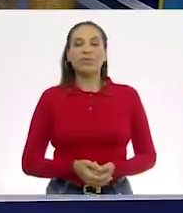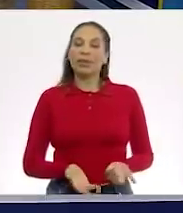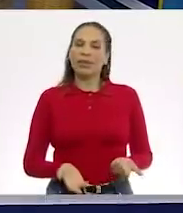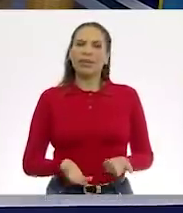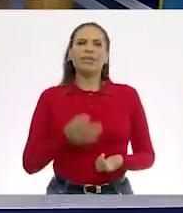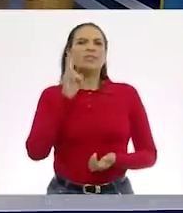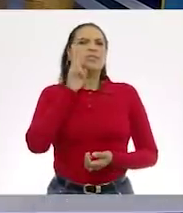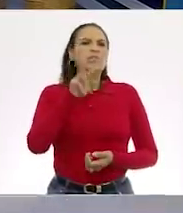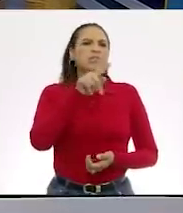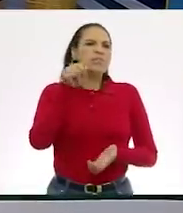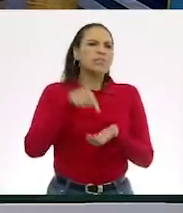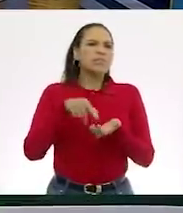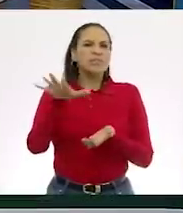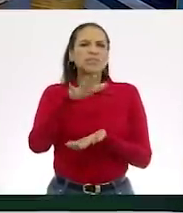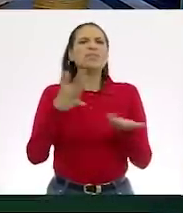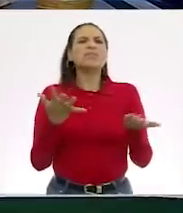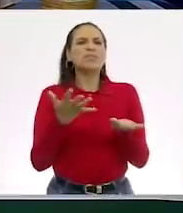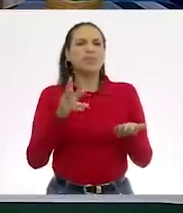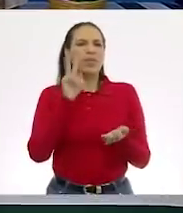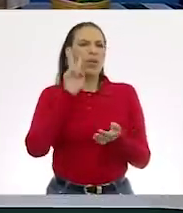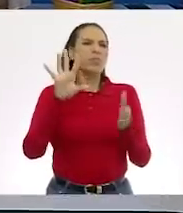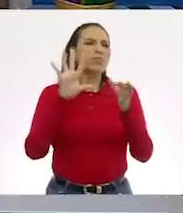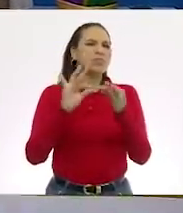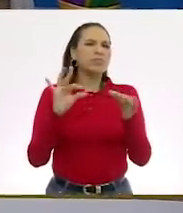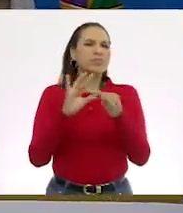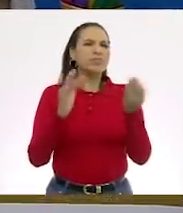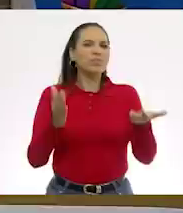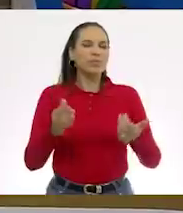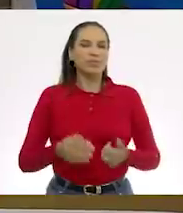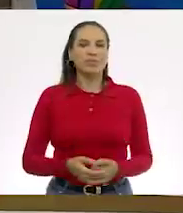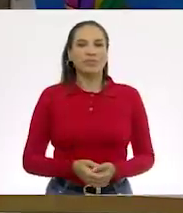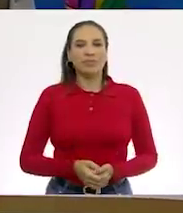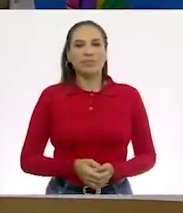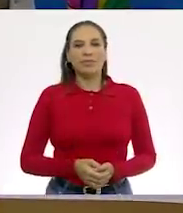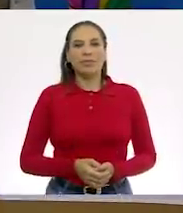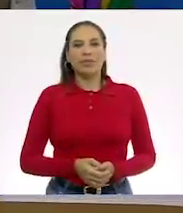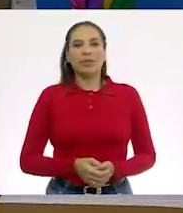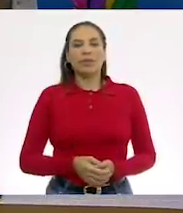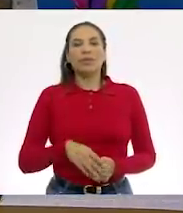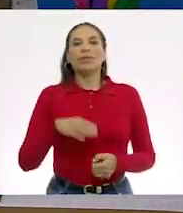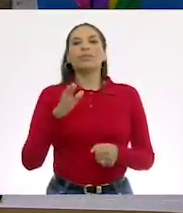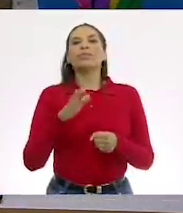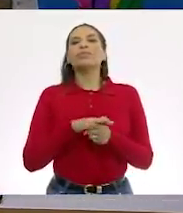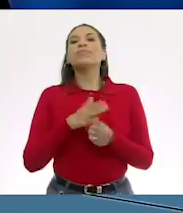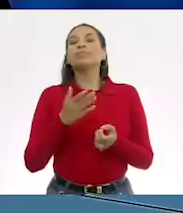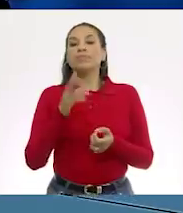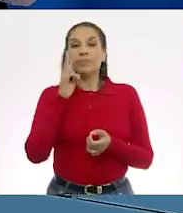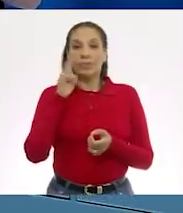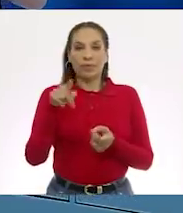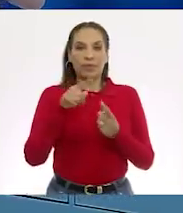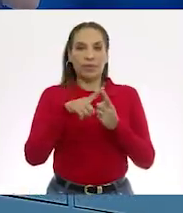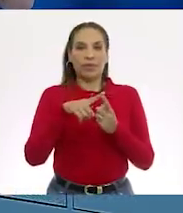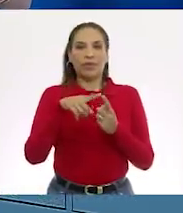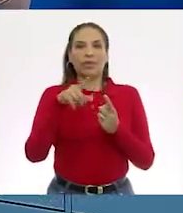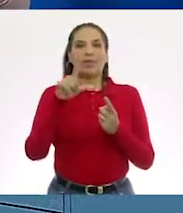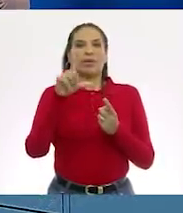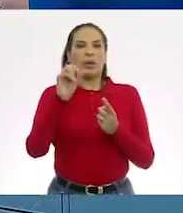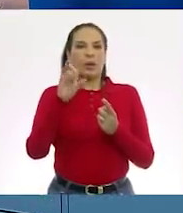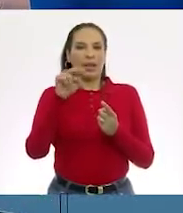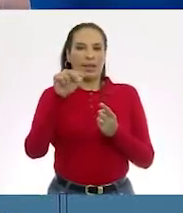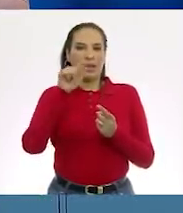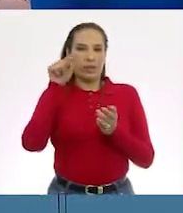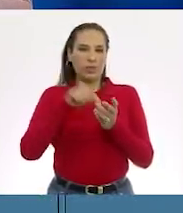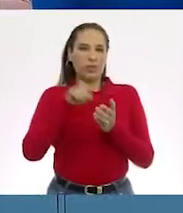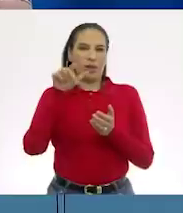¿Qué es lo que ven ahí? ¿Cómo lo definirían? A ver, Lorena de Apodaca dice que